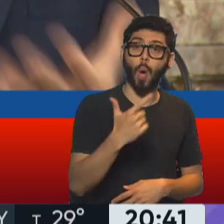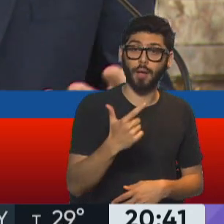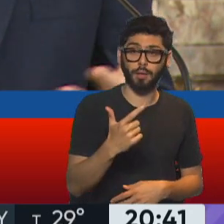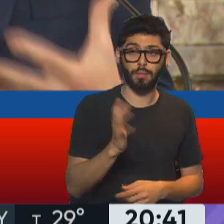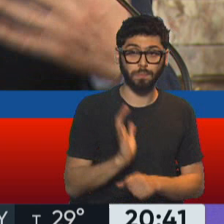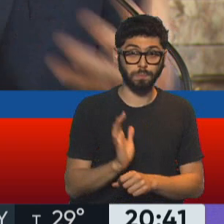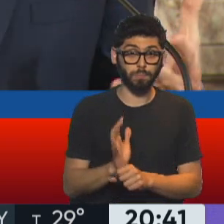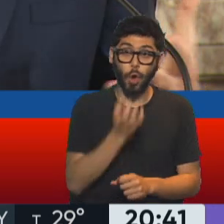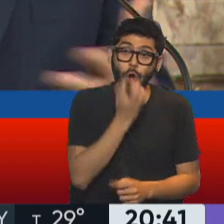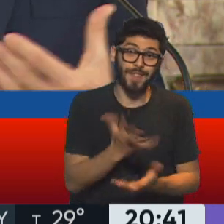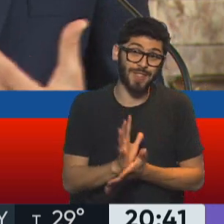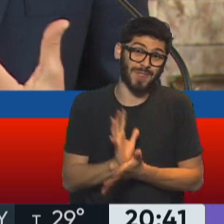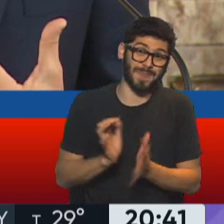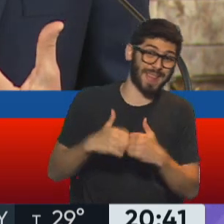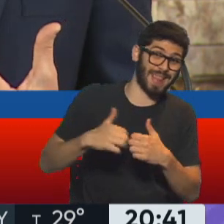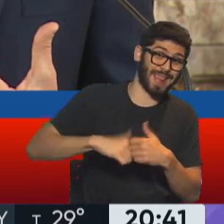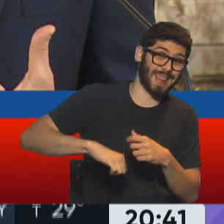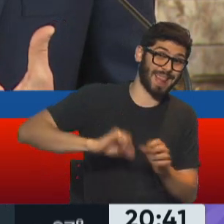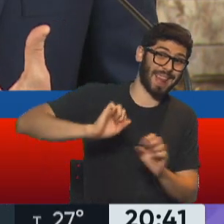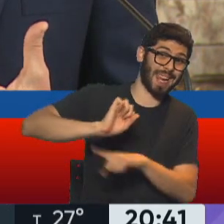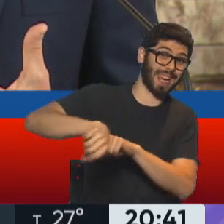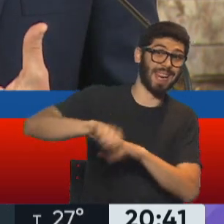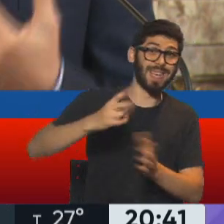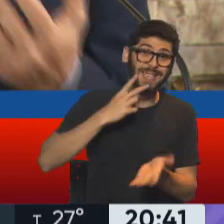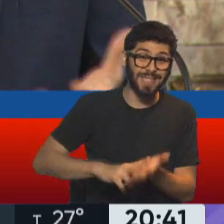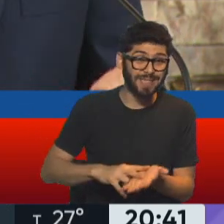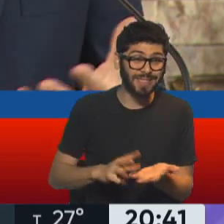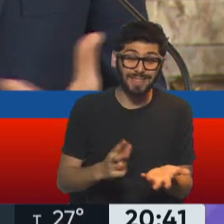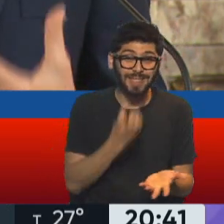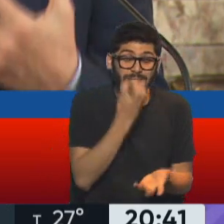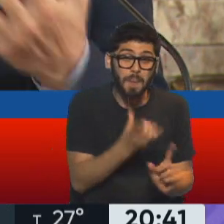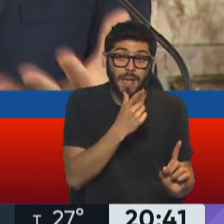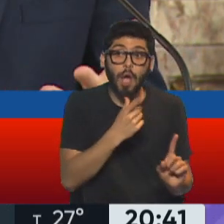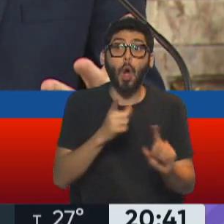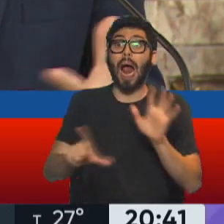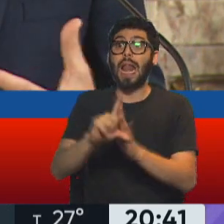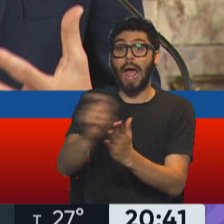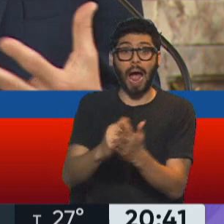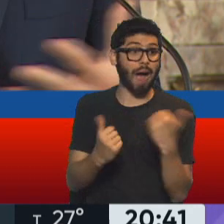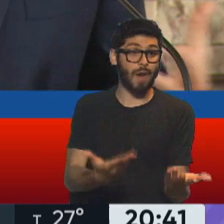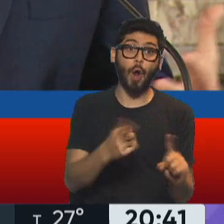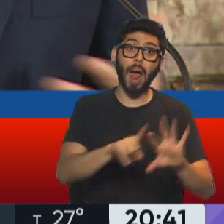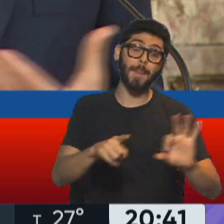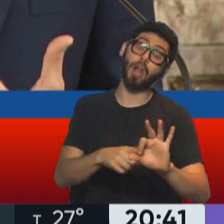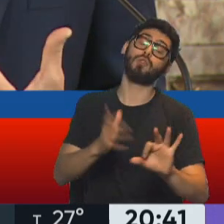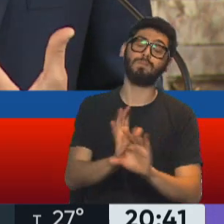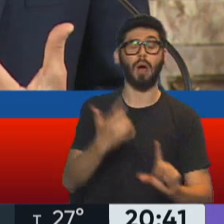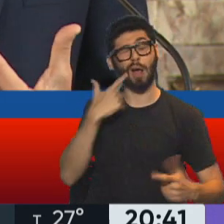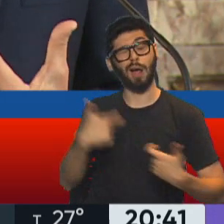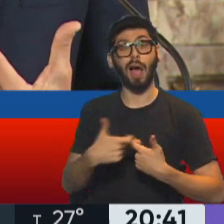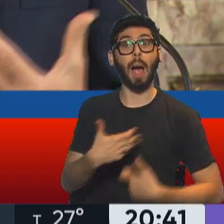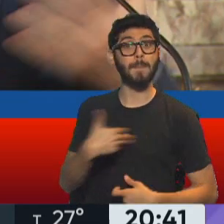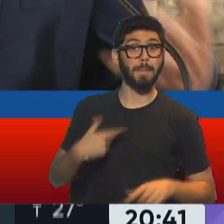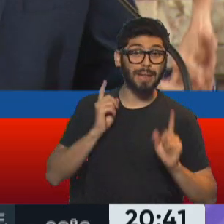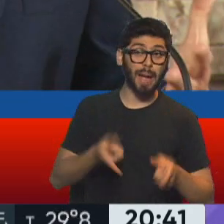fuerza ahora. Bueno, esa ley hecha a medida del hermano, y el hermano le hizo la gauchada a la madre también, ¿no?